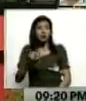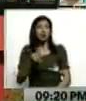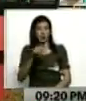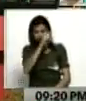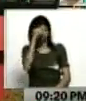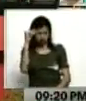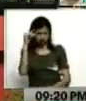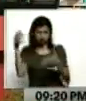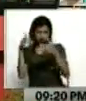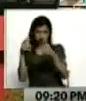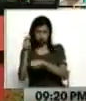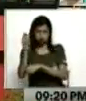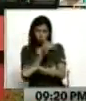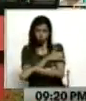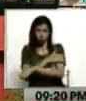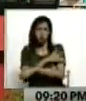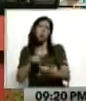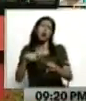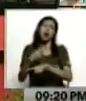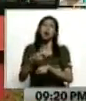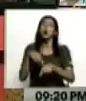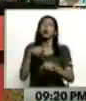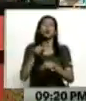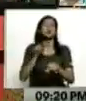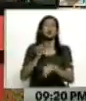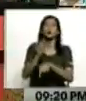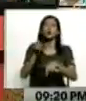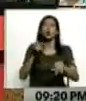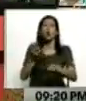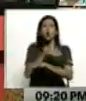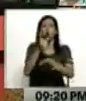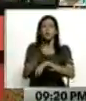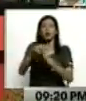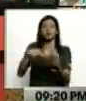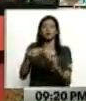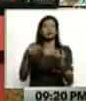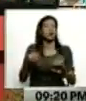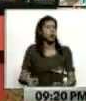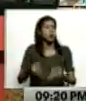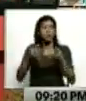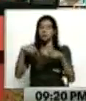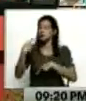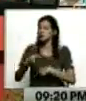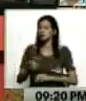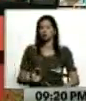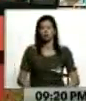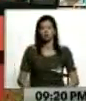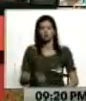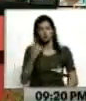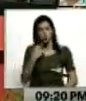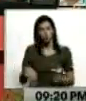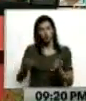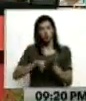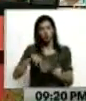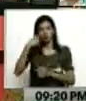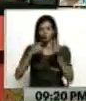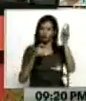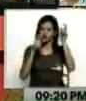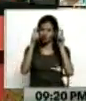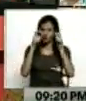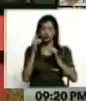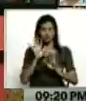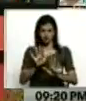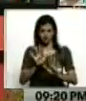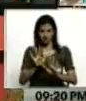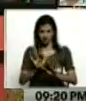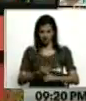mañana le echan la culpa a Nicolás seguro y a la revolución aquí estaremos nosotros vamos a seguir escuchando al